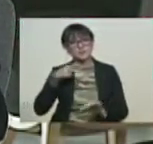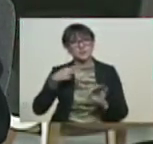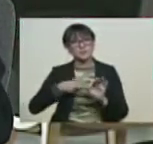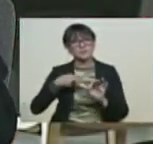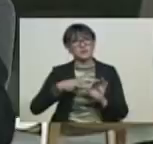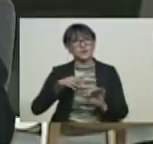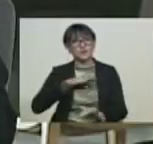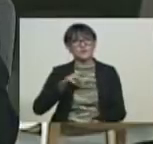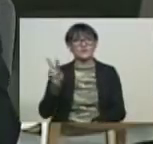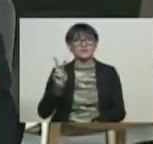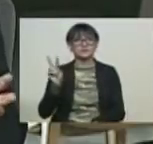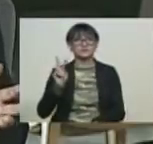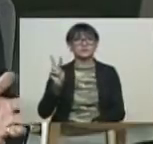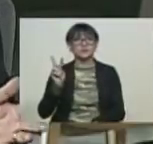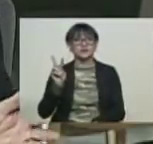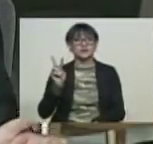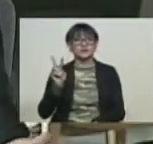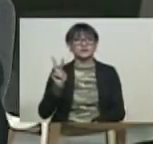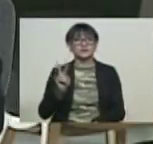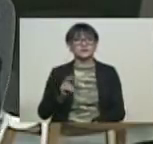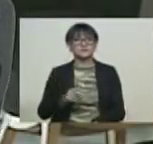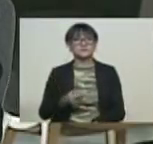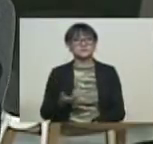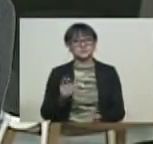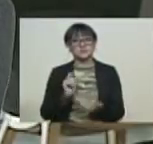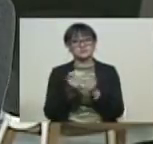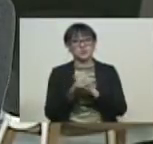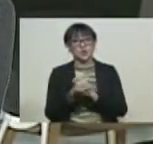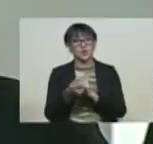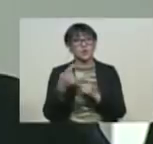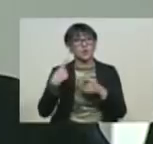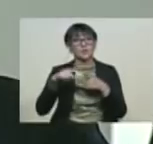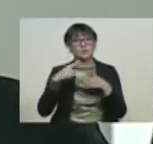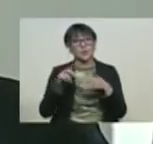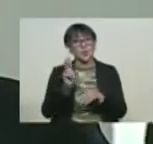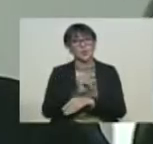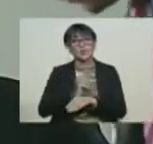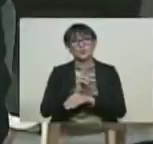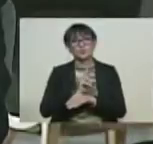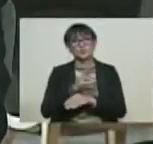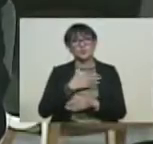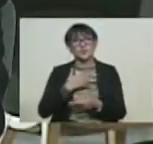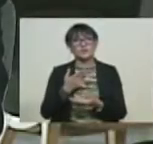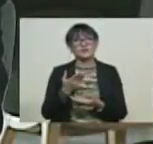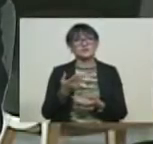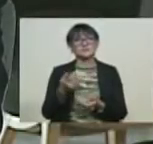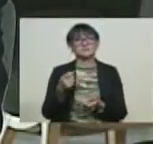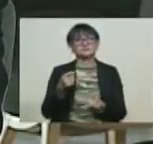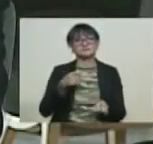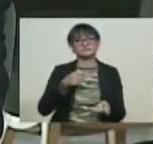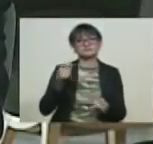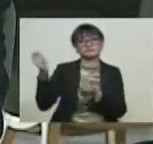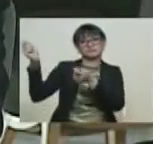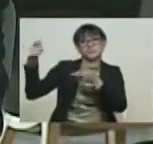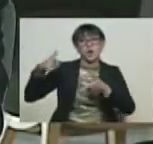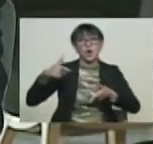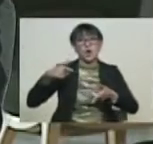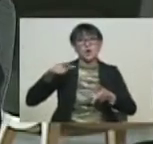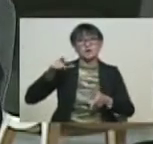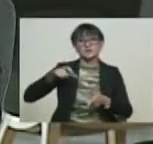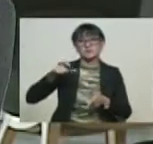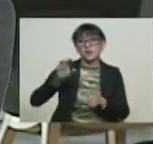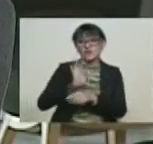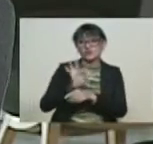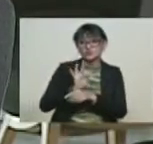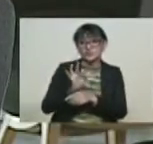petrolera y además sirve como divisa convertible para todos los usos. Desde importar lo que necesitamos importar para